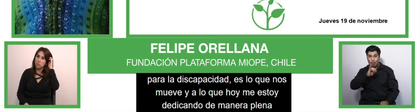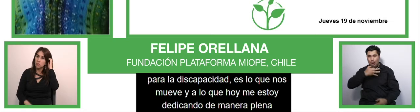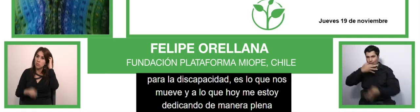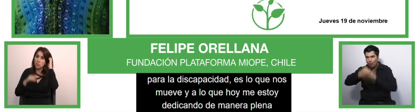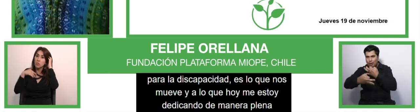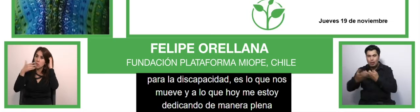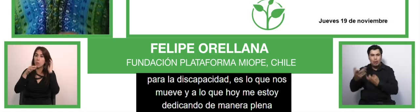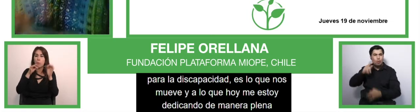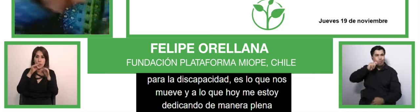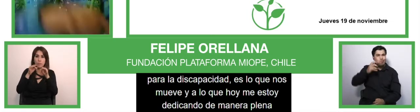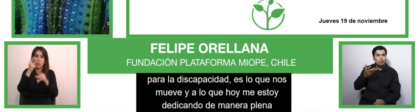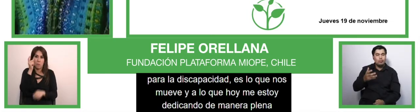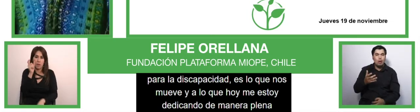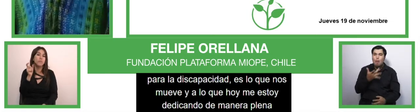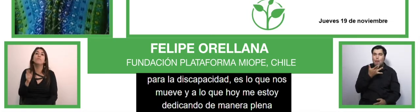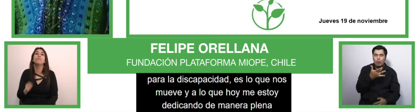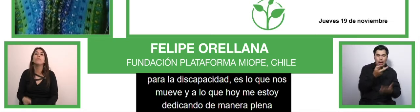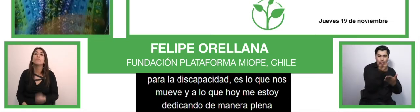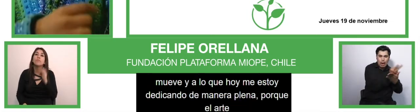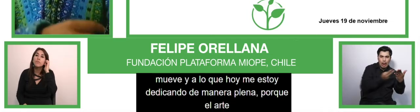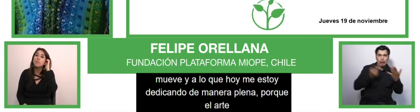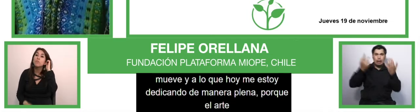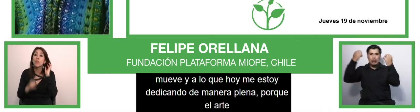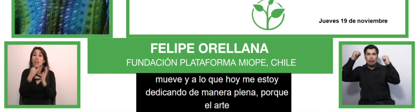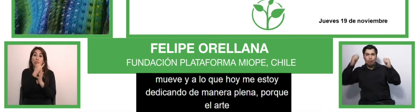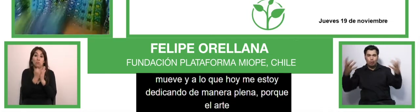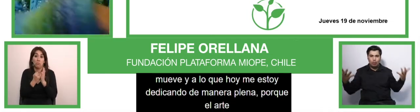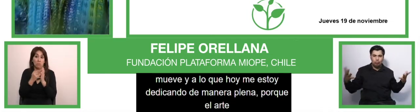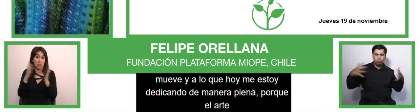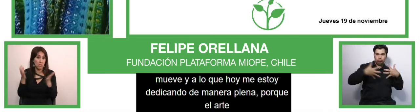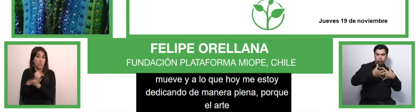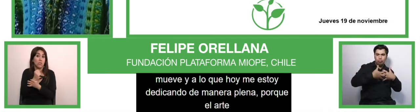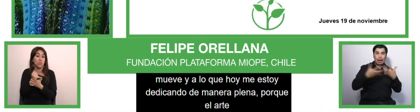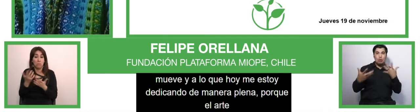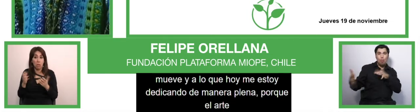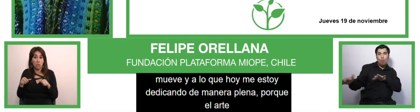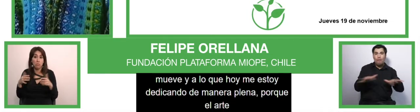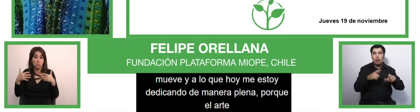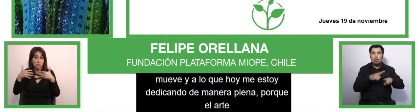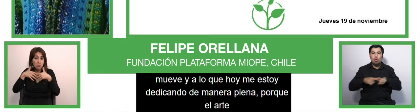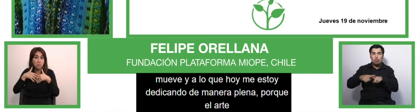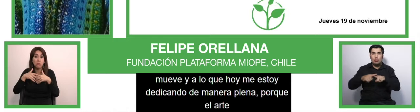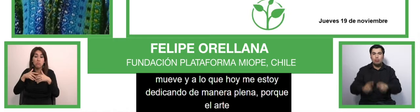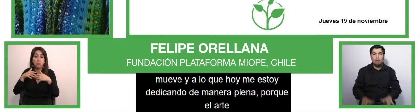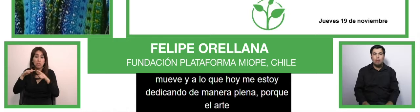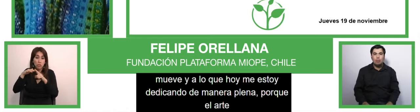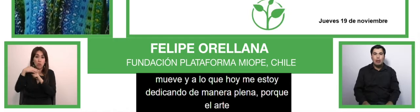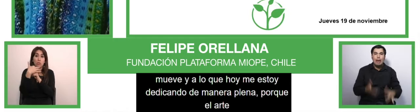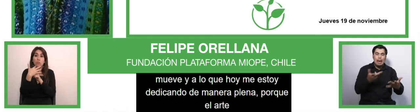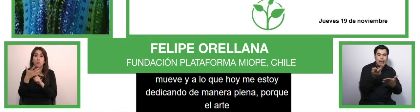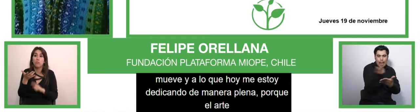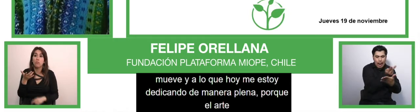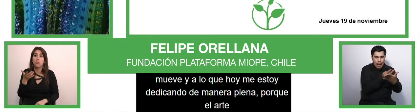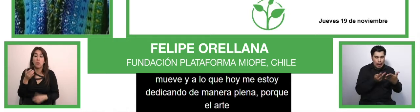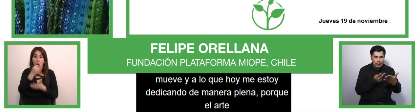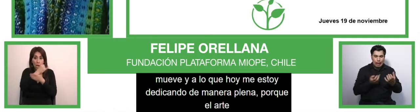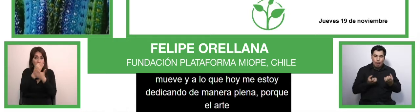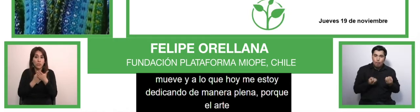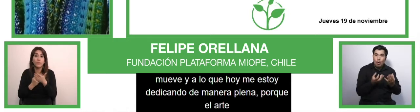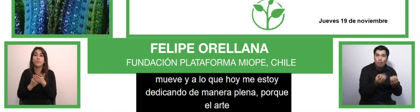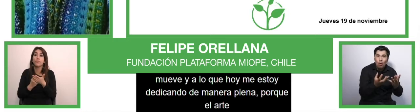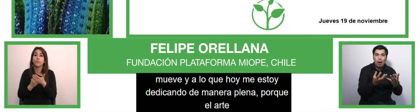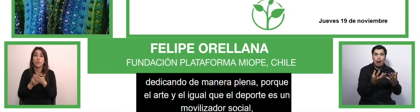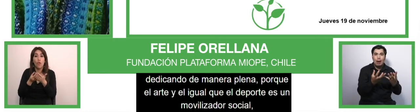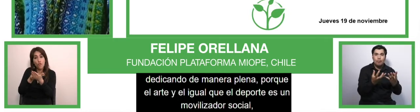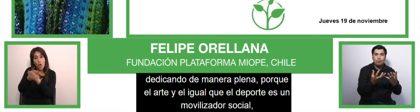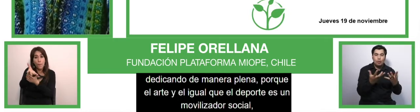y al igual que el deporte, es un movilizador social? El arte genera cohesión social,